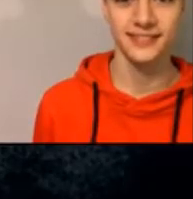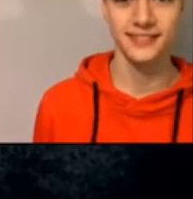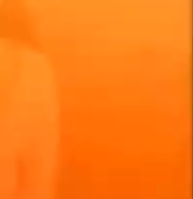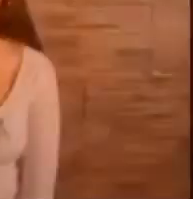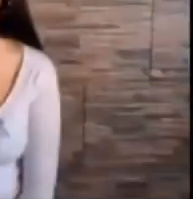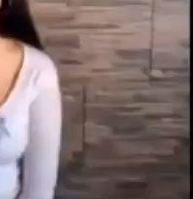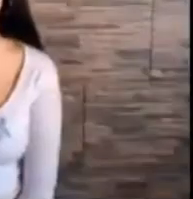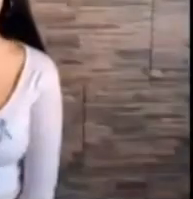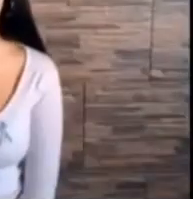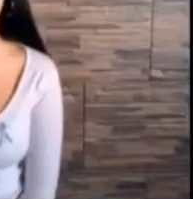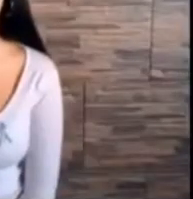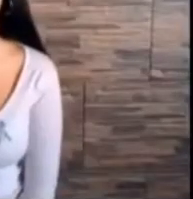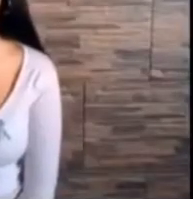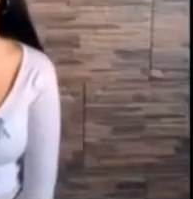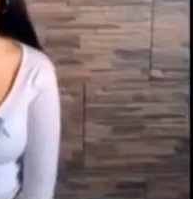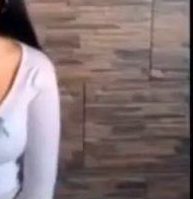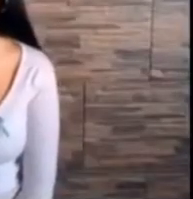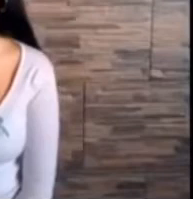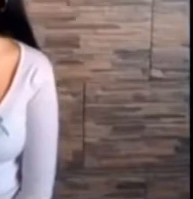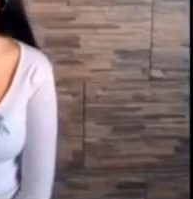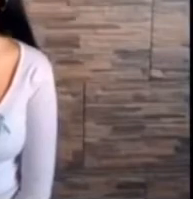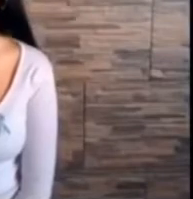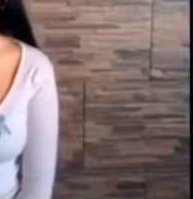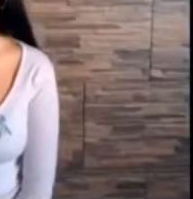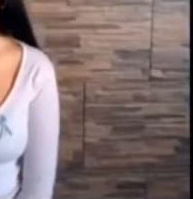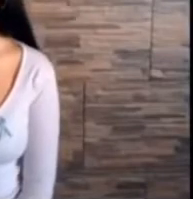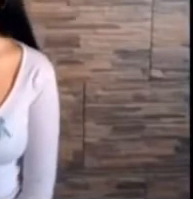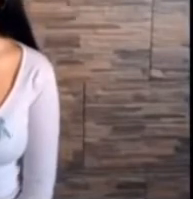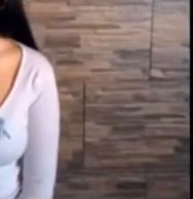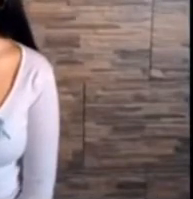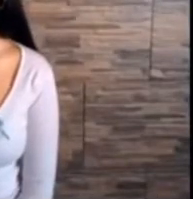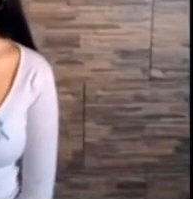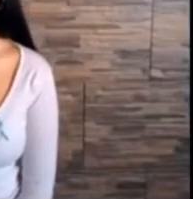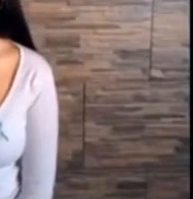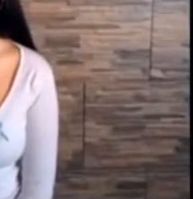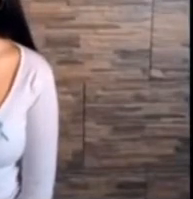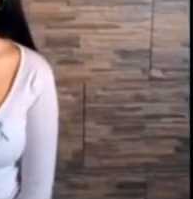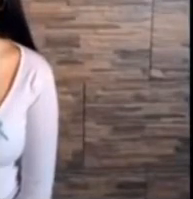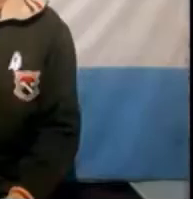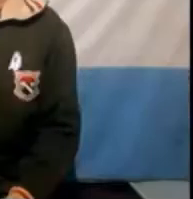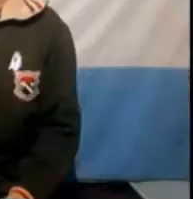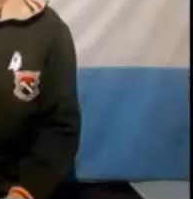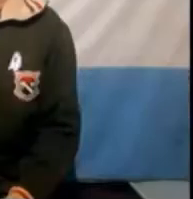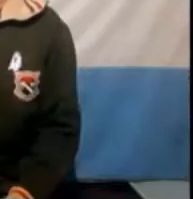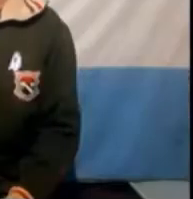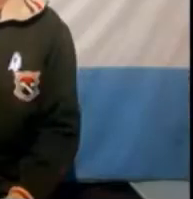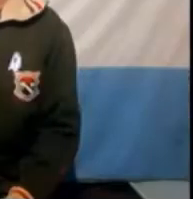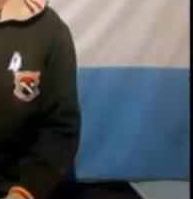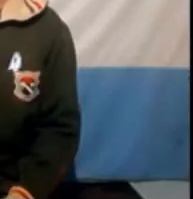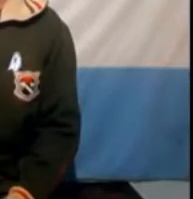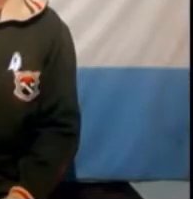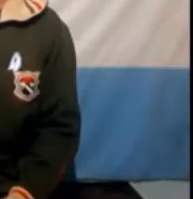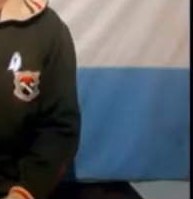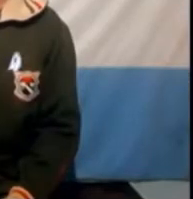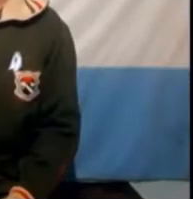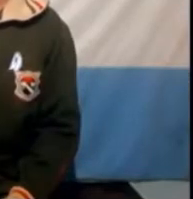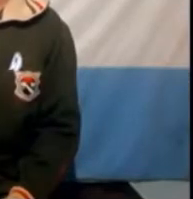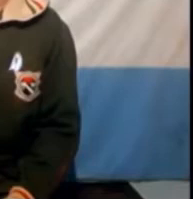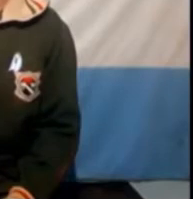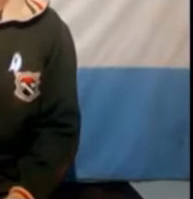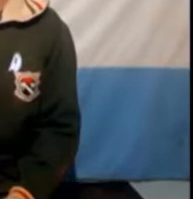publican declara y ratifica comprometiéndose por nuestro medio el cumplimiento y schuster de éstos su bonito